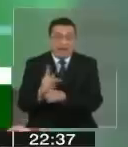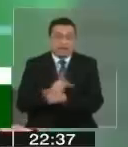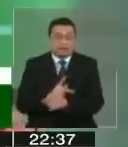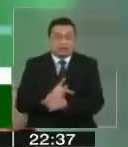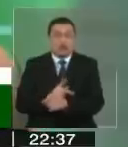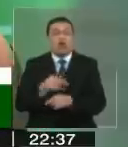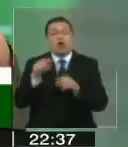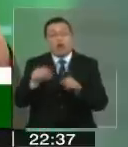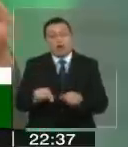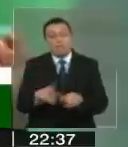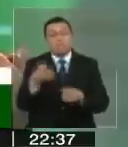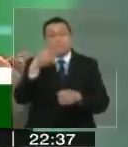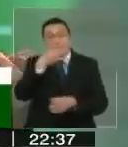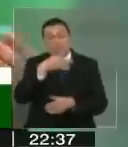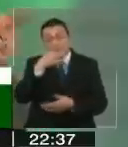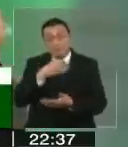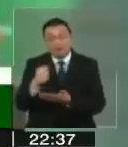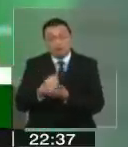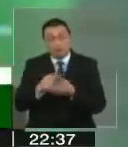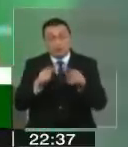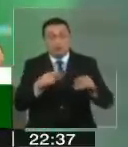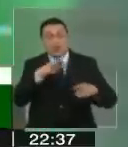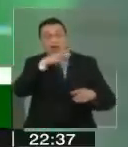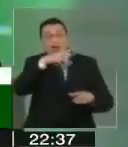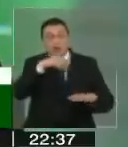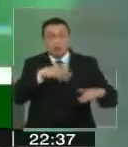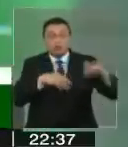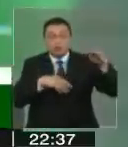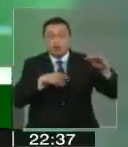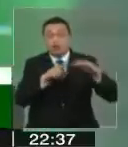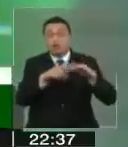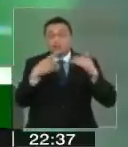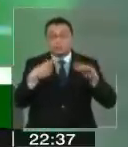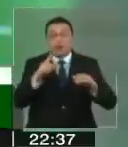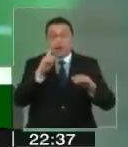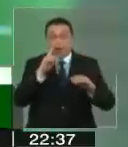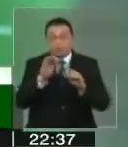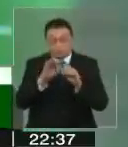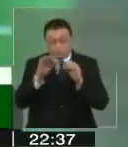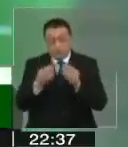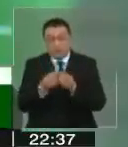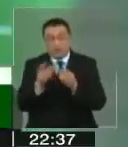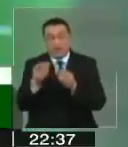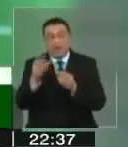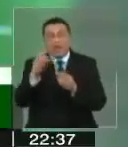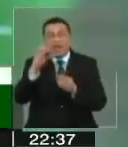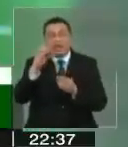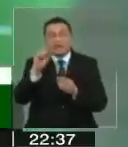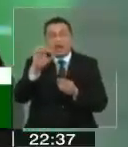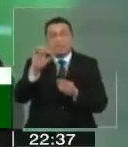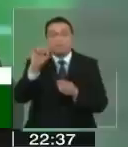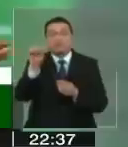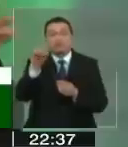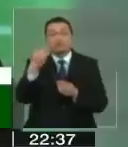En medicamentos, como él ya es un adulto, yo, por ejemplo, compro un medicamento que va recubierto, o sea, que va en cápsula, no en comprimido, porque su estómago ya es